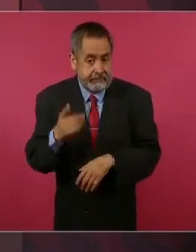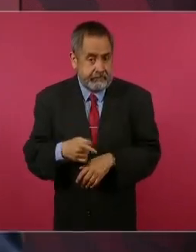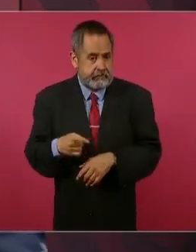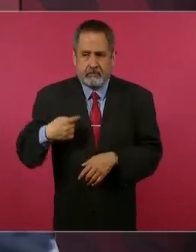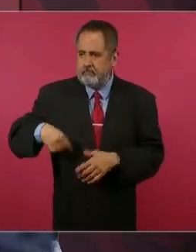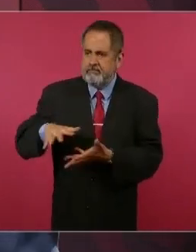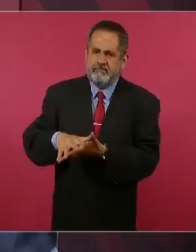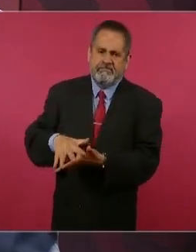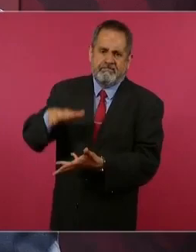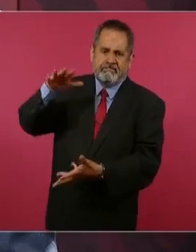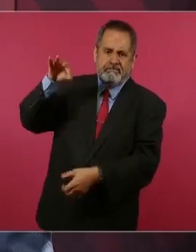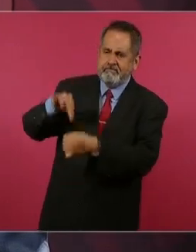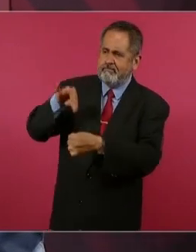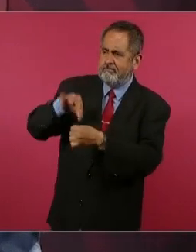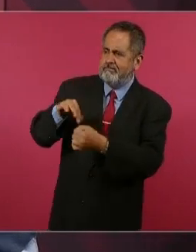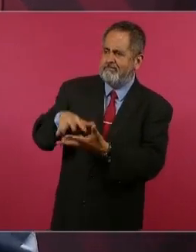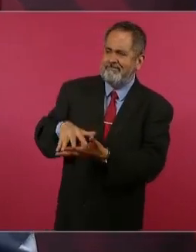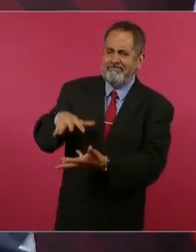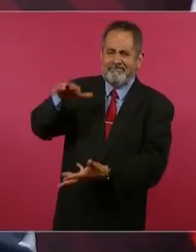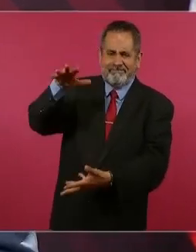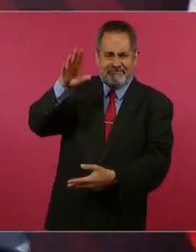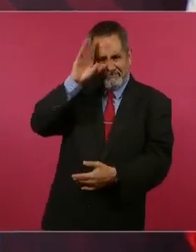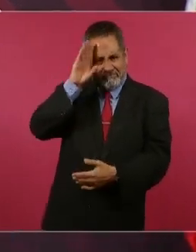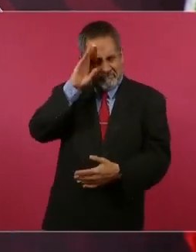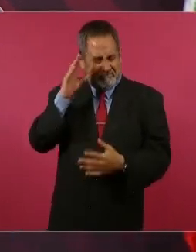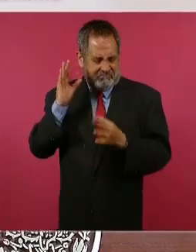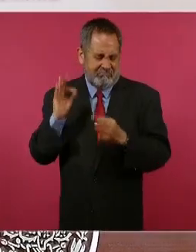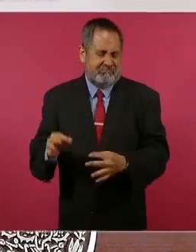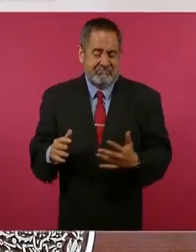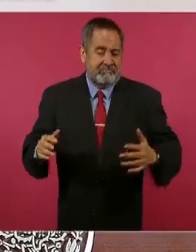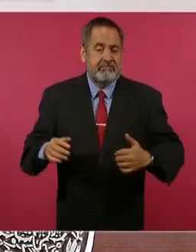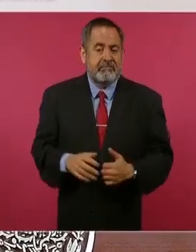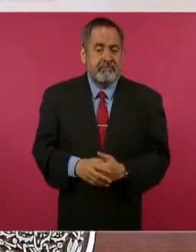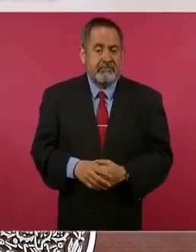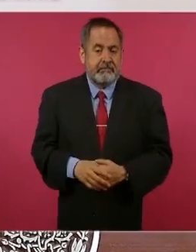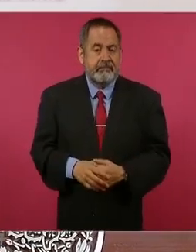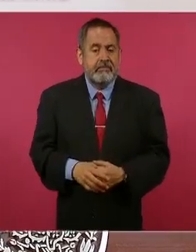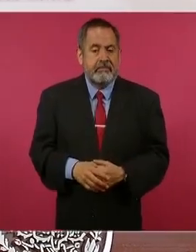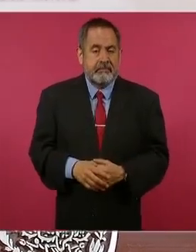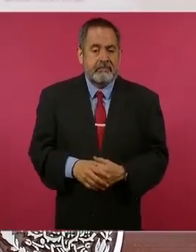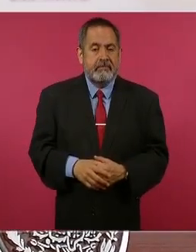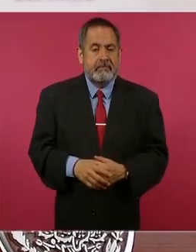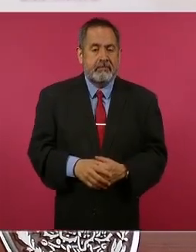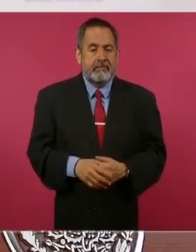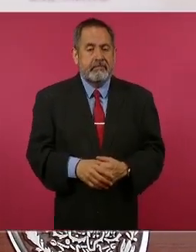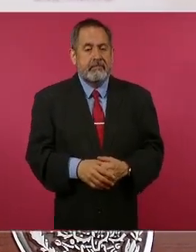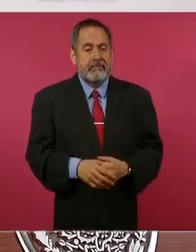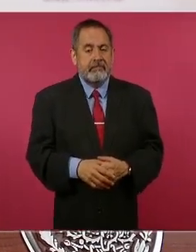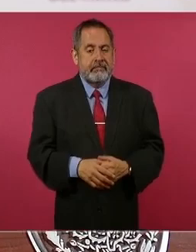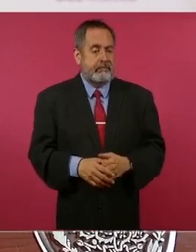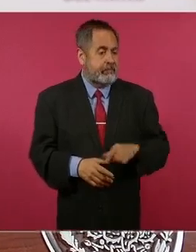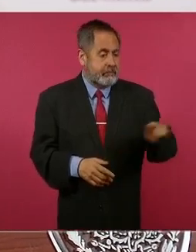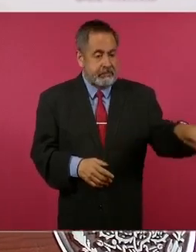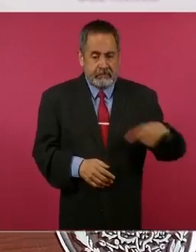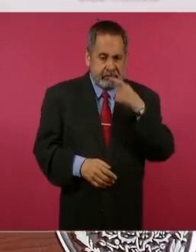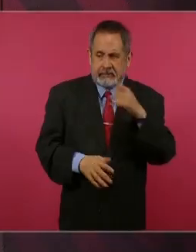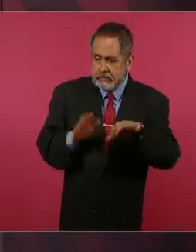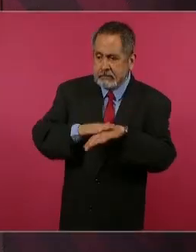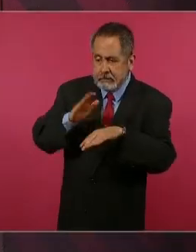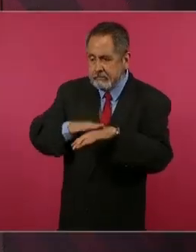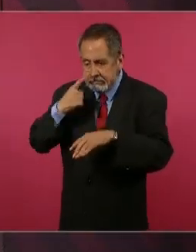amplísimos y cuando dicen vamos a revisar